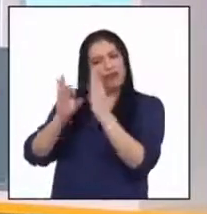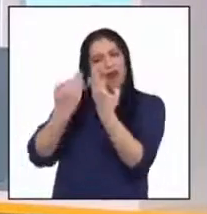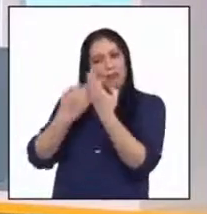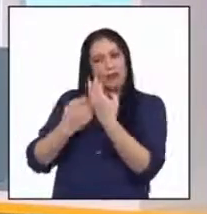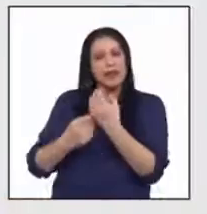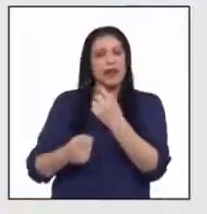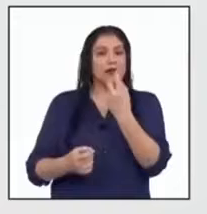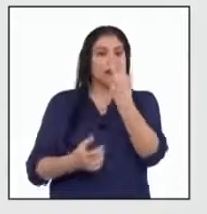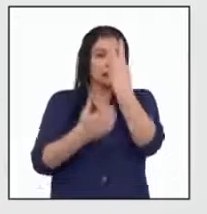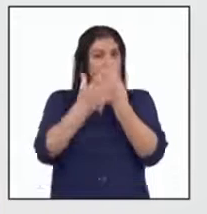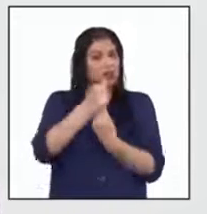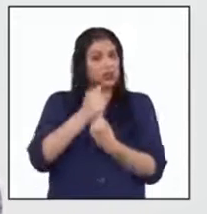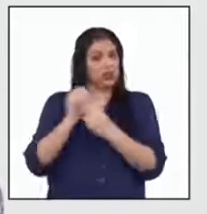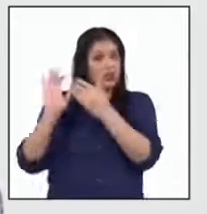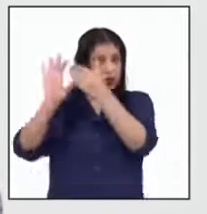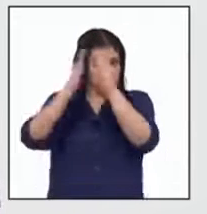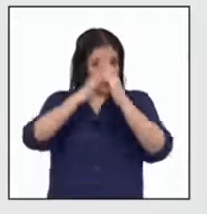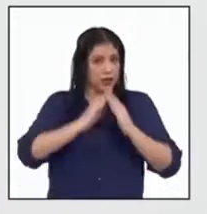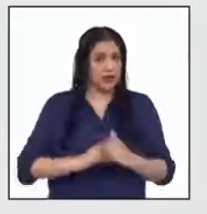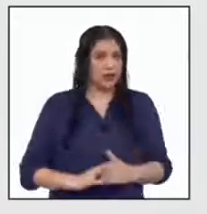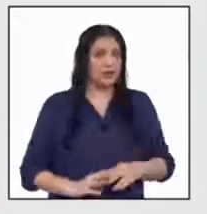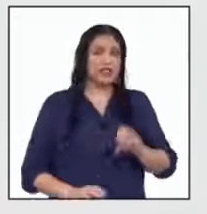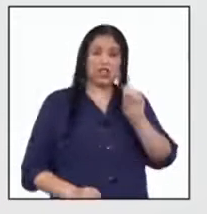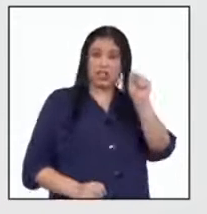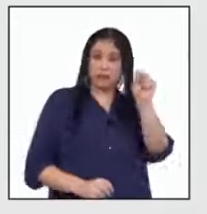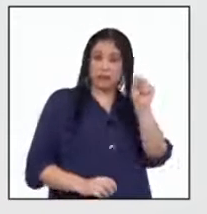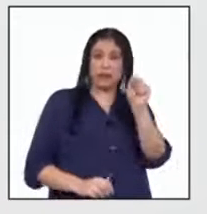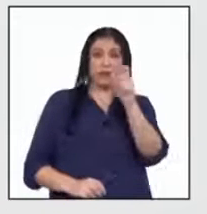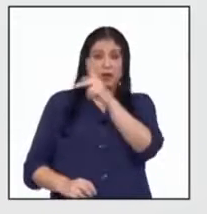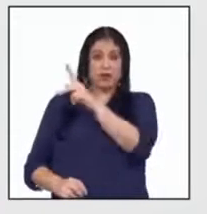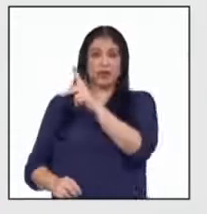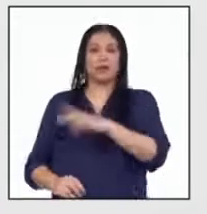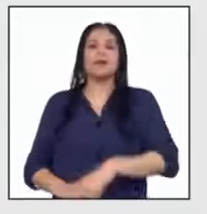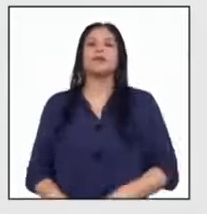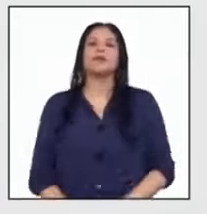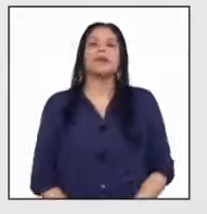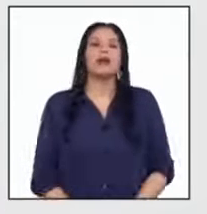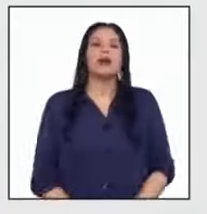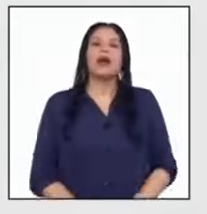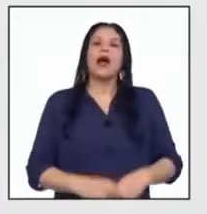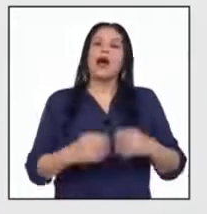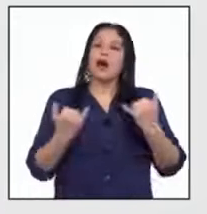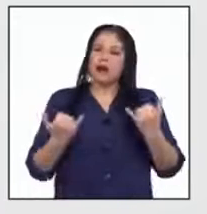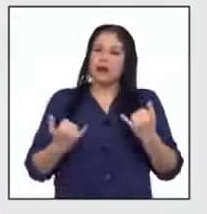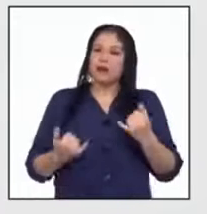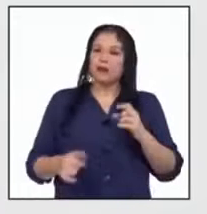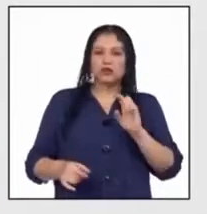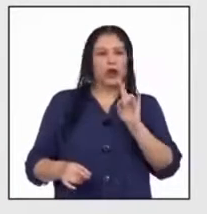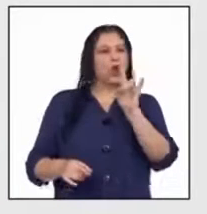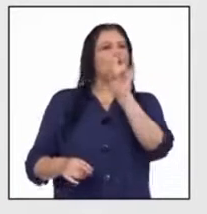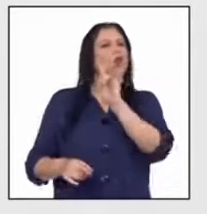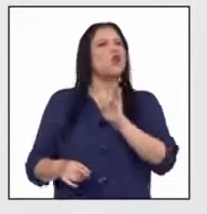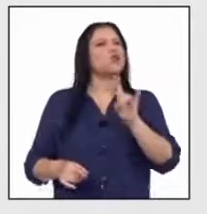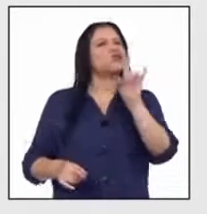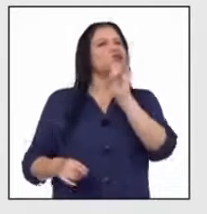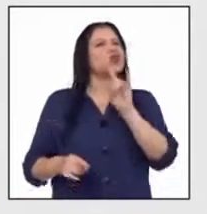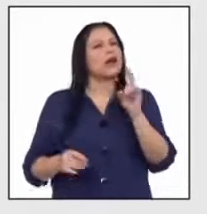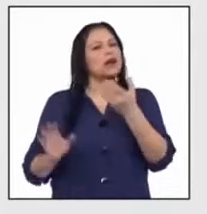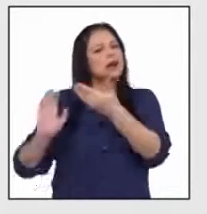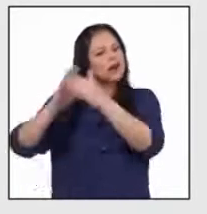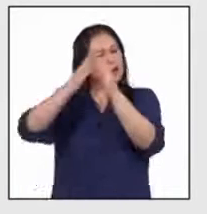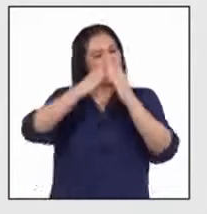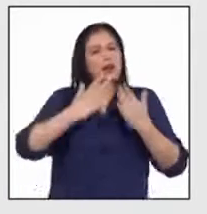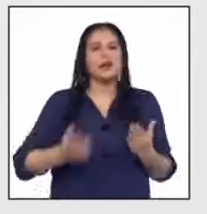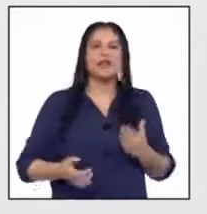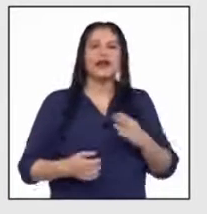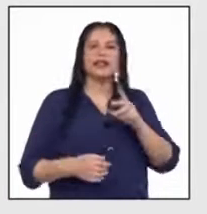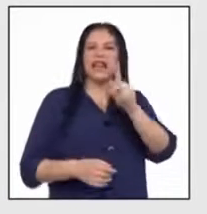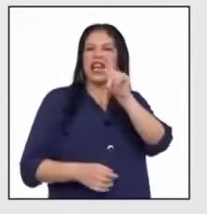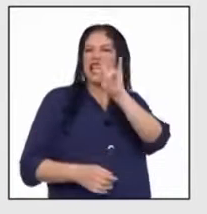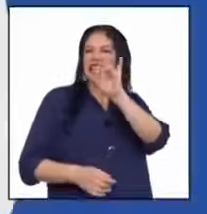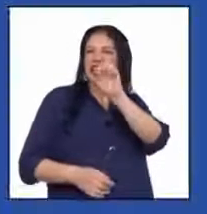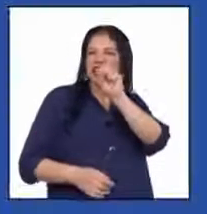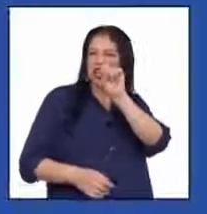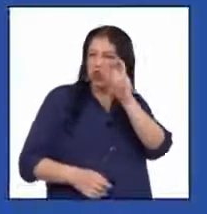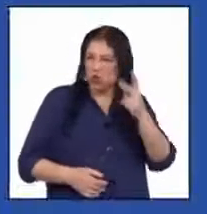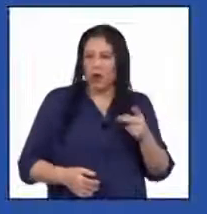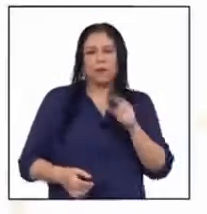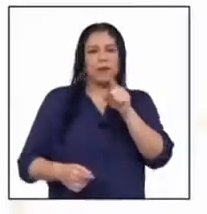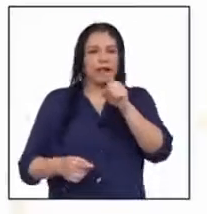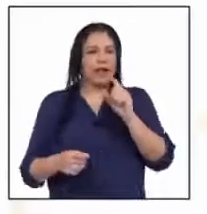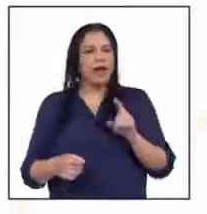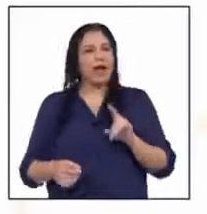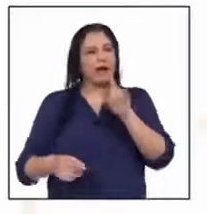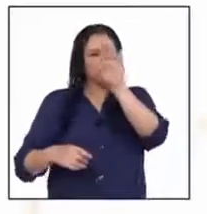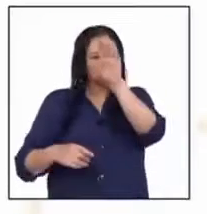ambas comunidades. En primer lugar, vamos a utilizar los datos de la comunidad Quichua para generar la siguiente